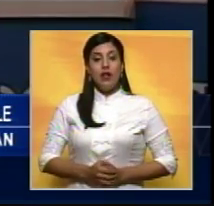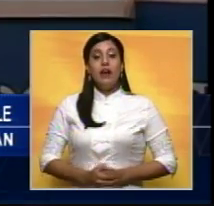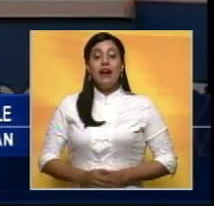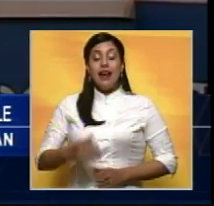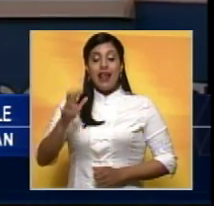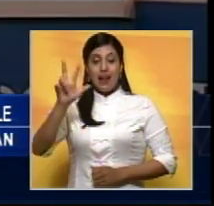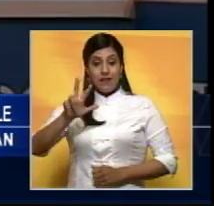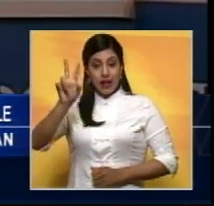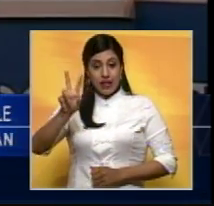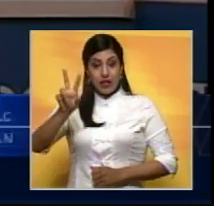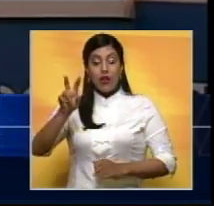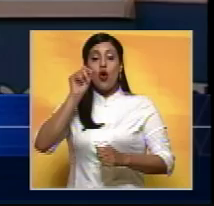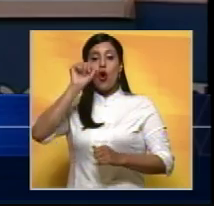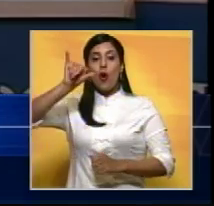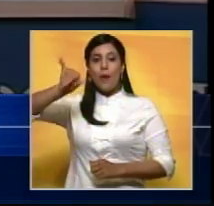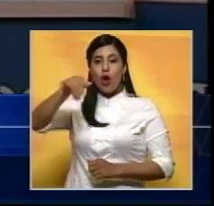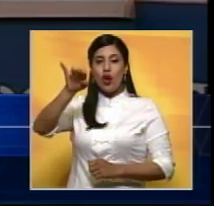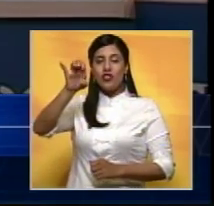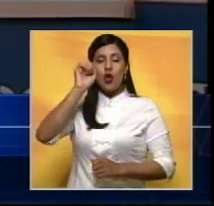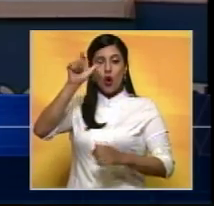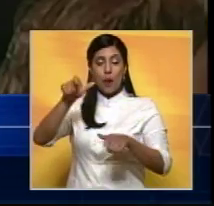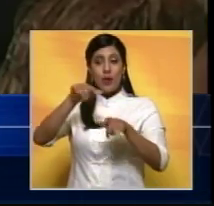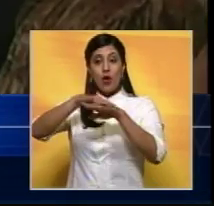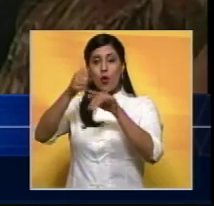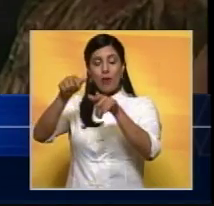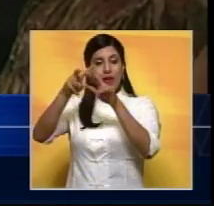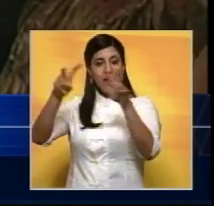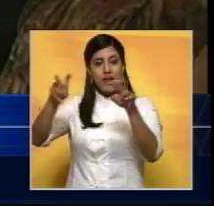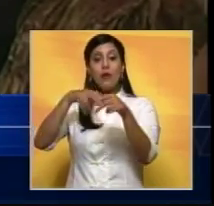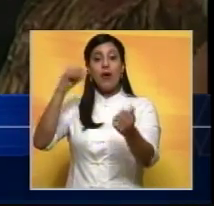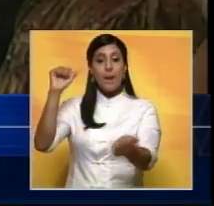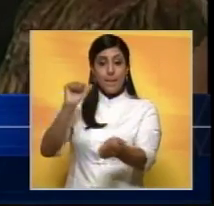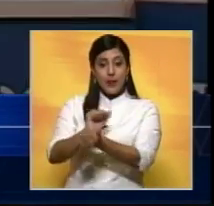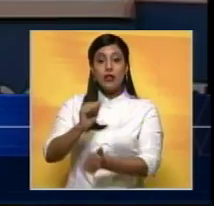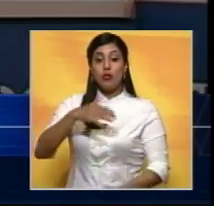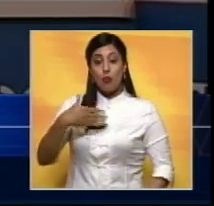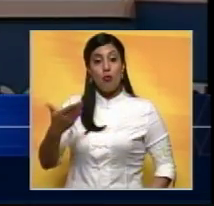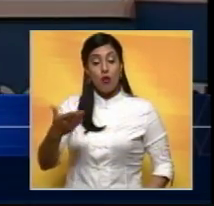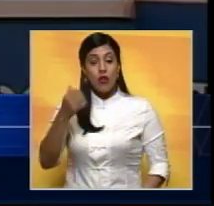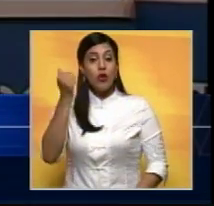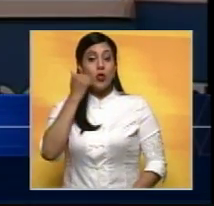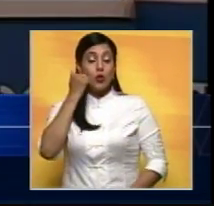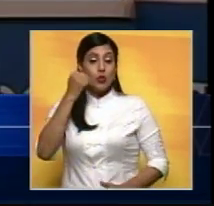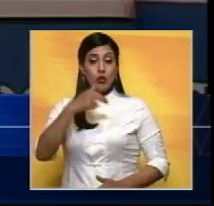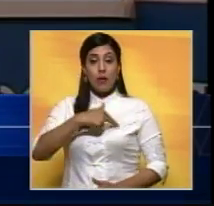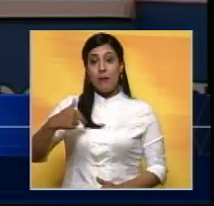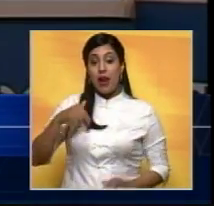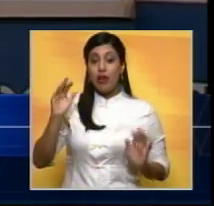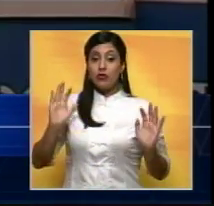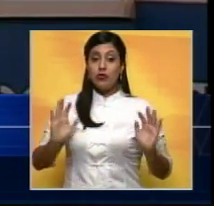En el Valle, José Guerra, hay todos los indicios para una investigación. Bandido.